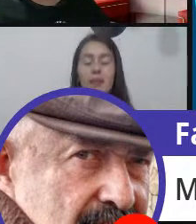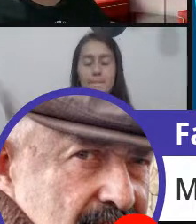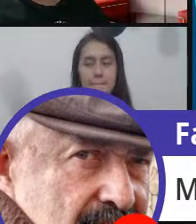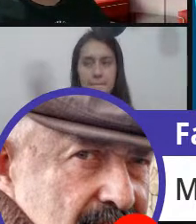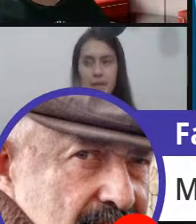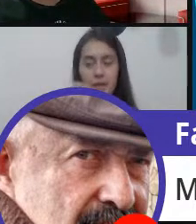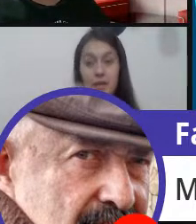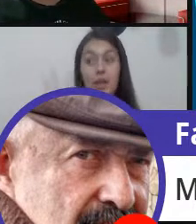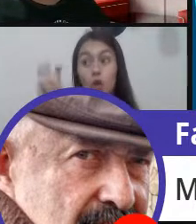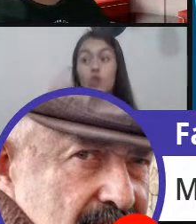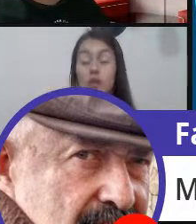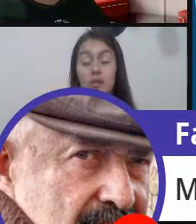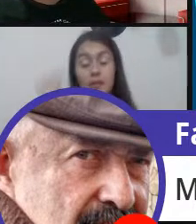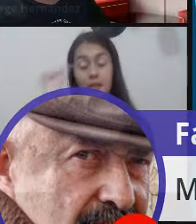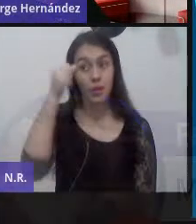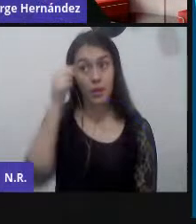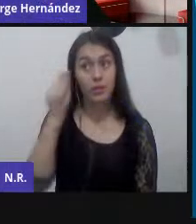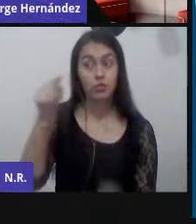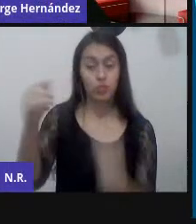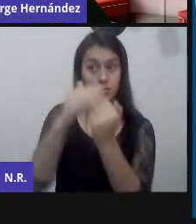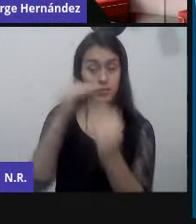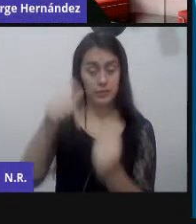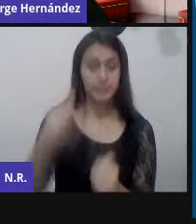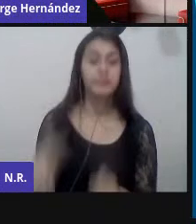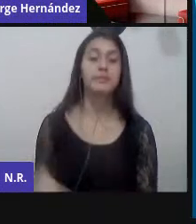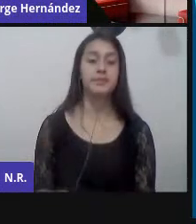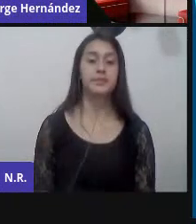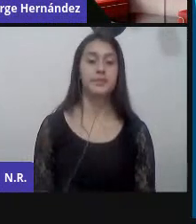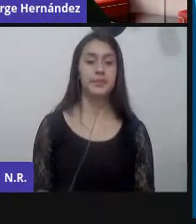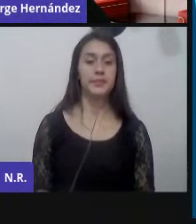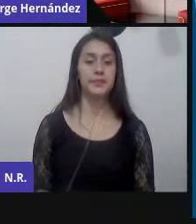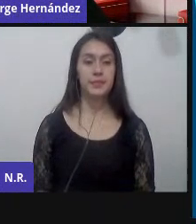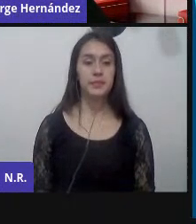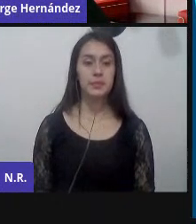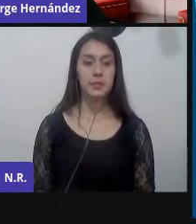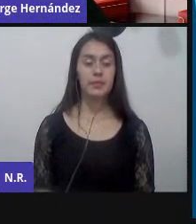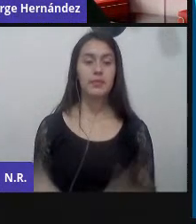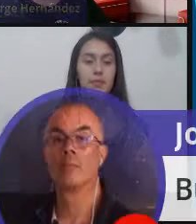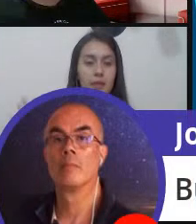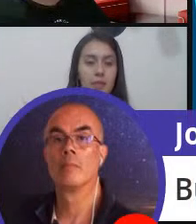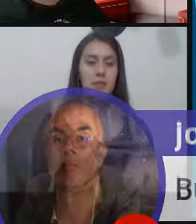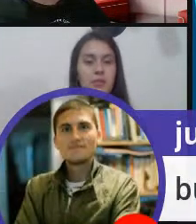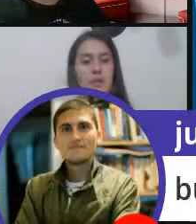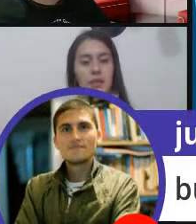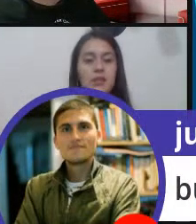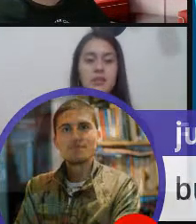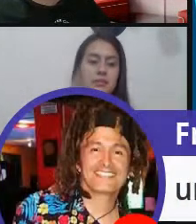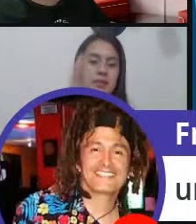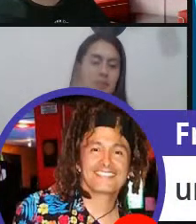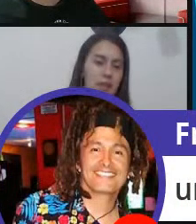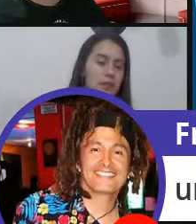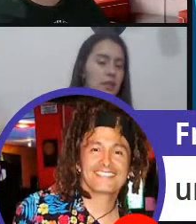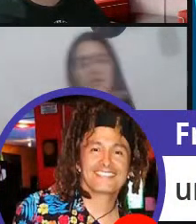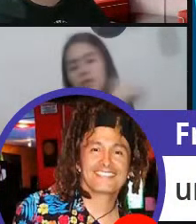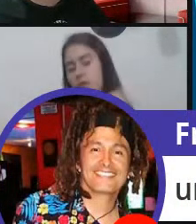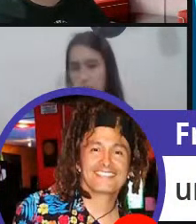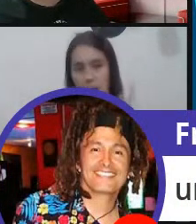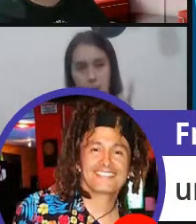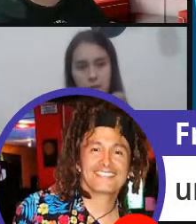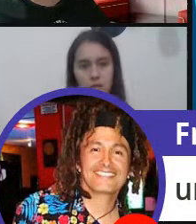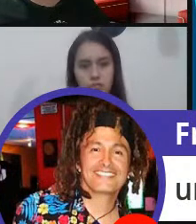estará aquí como invitado central. Muy bien, a todos para tardes, José Puentes, a todas las personas que están